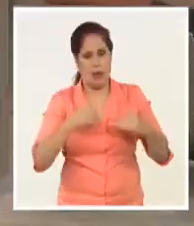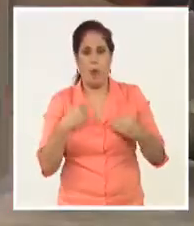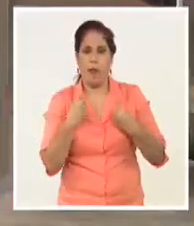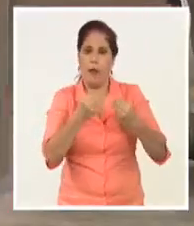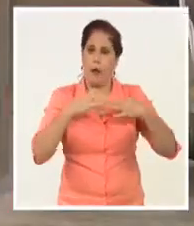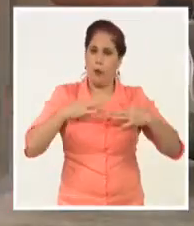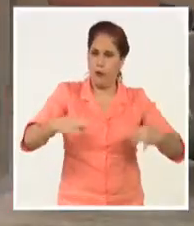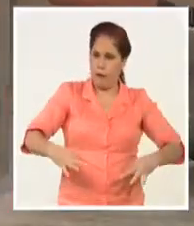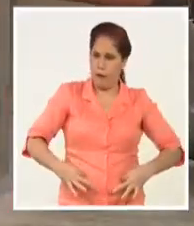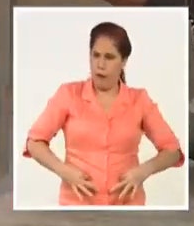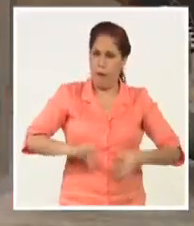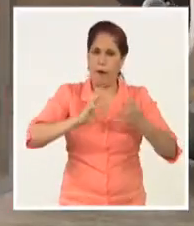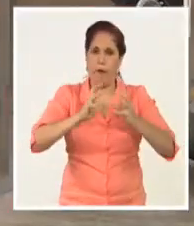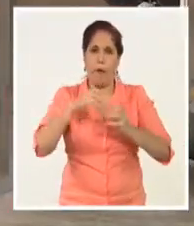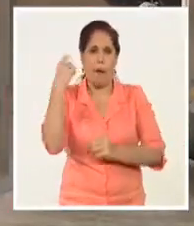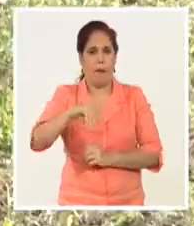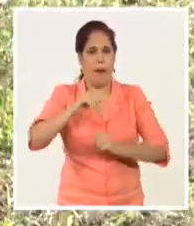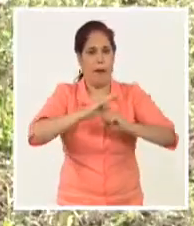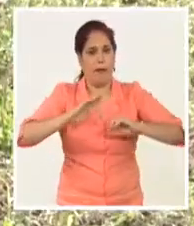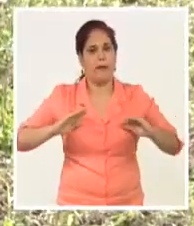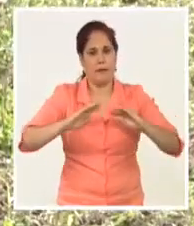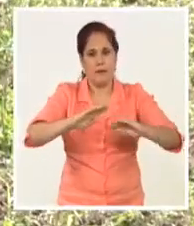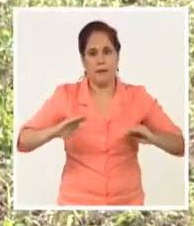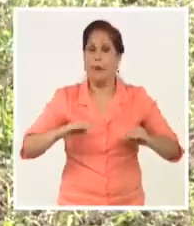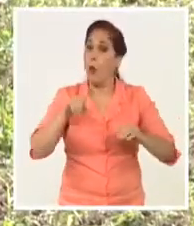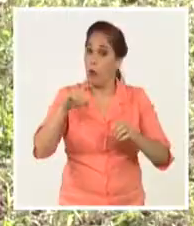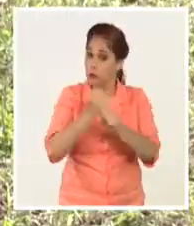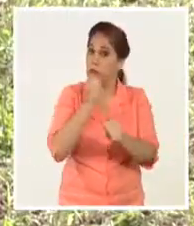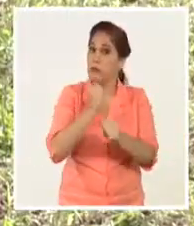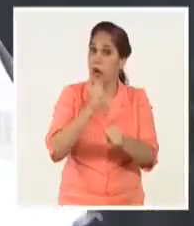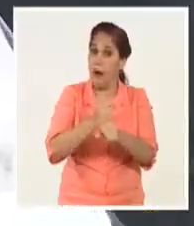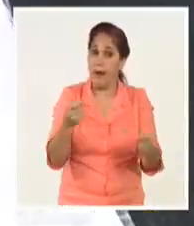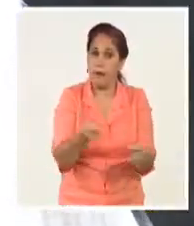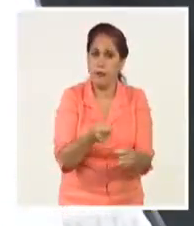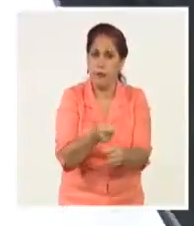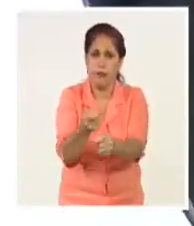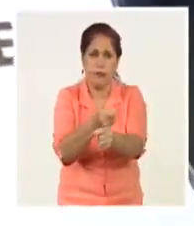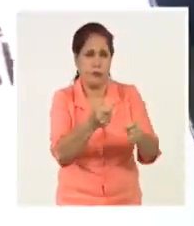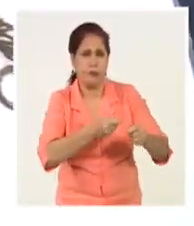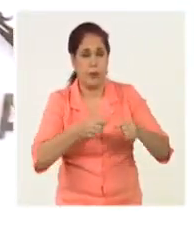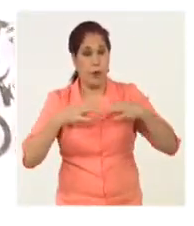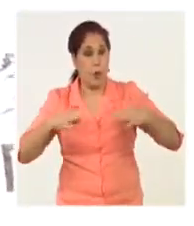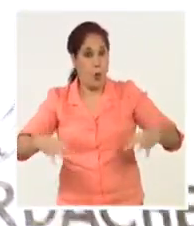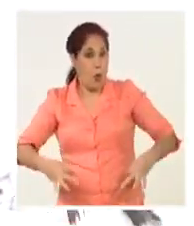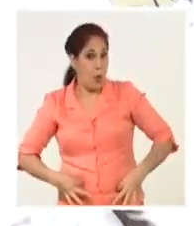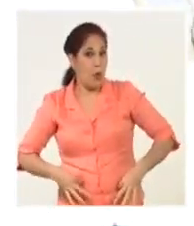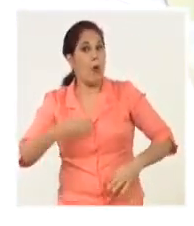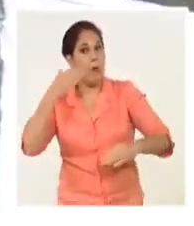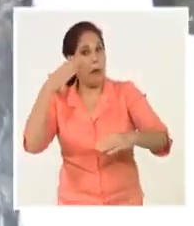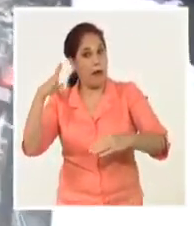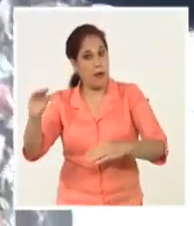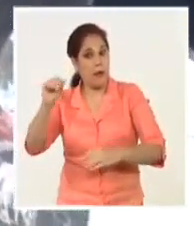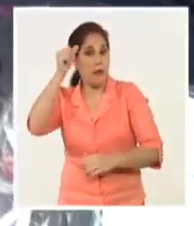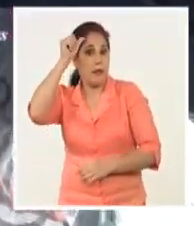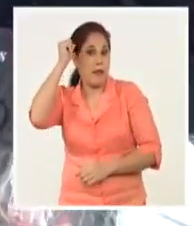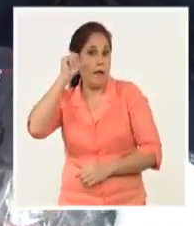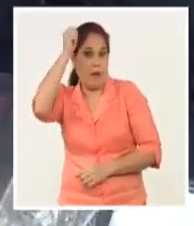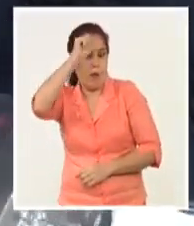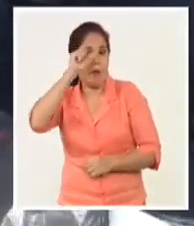uniforme, de un módulo para practicar deportes o para trabajar en el huerto escolar, la ropa para el pase de fin de año y